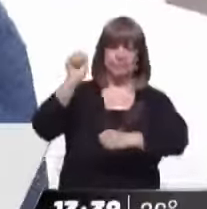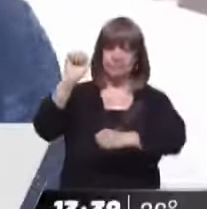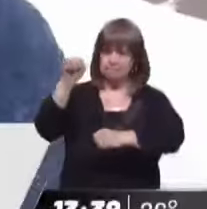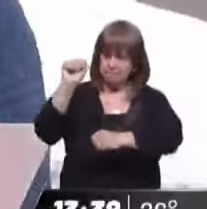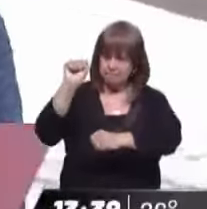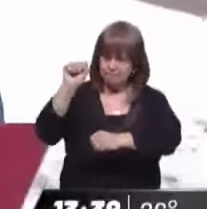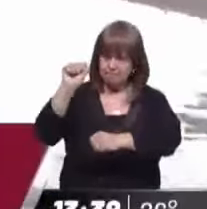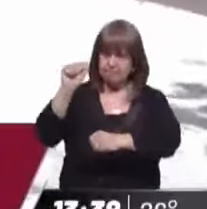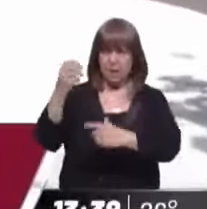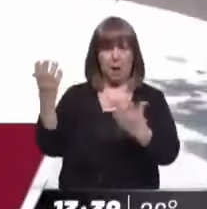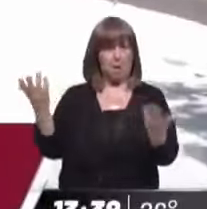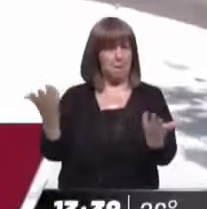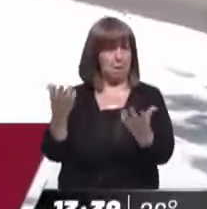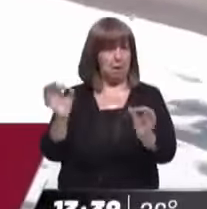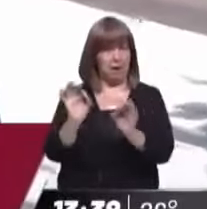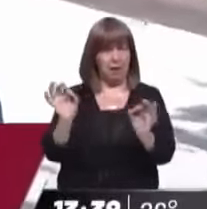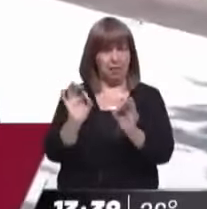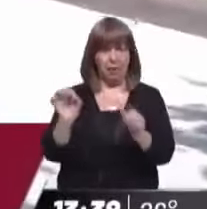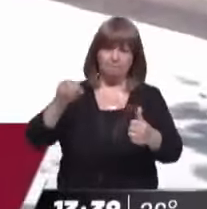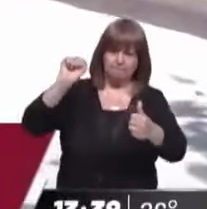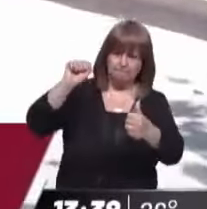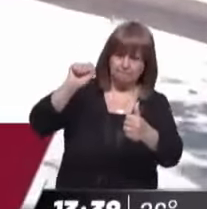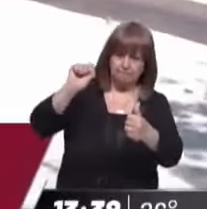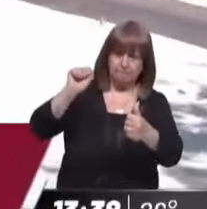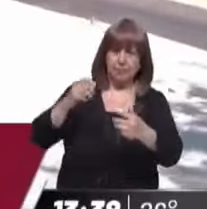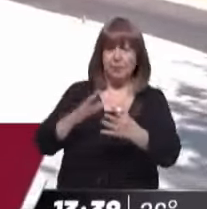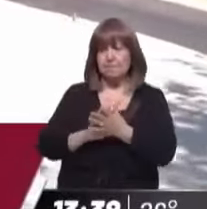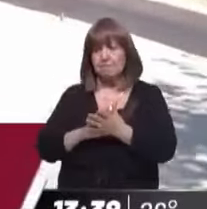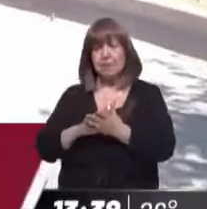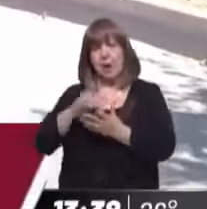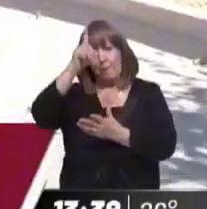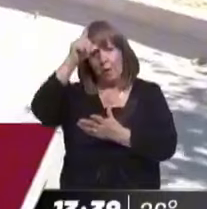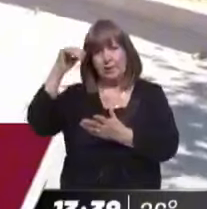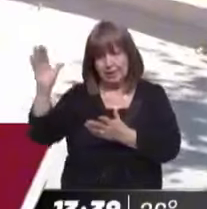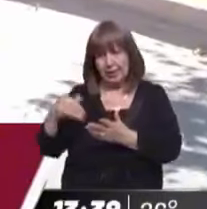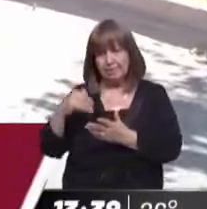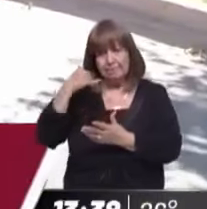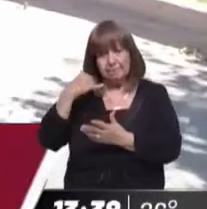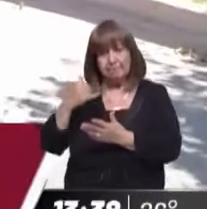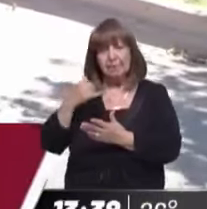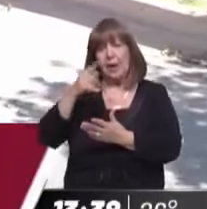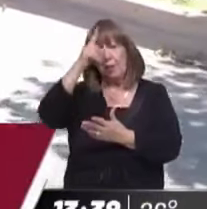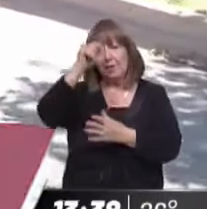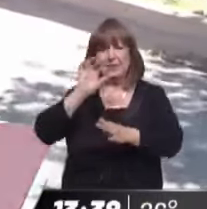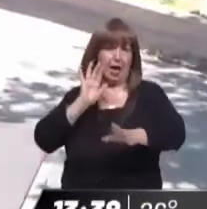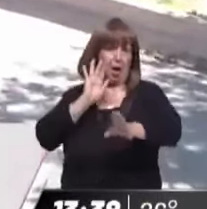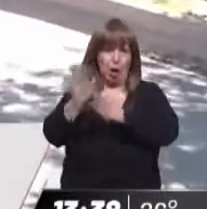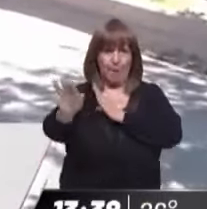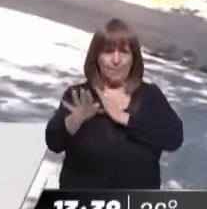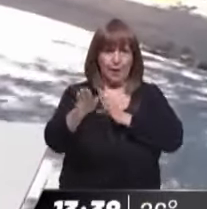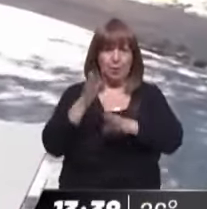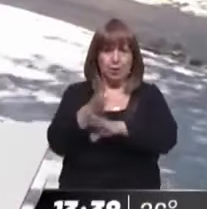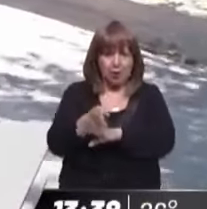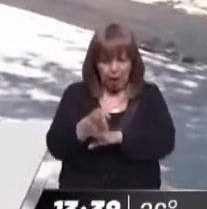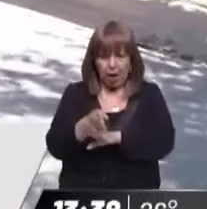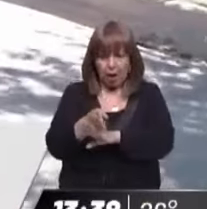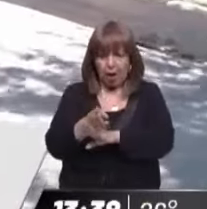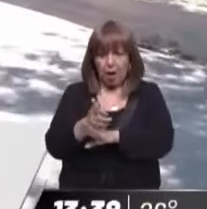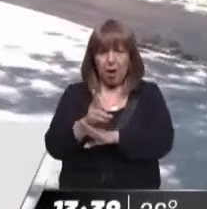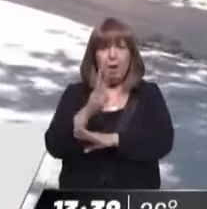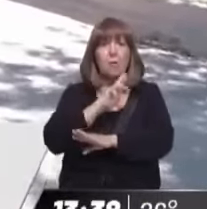golpeó la puerta y no salían. Entonces llamó a la policía y cuando vino la policía rompió la puerta y ahí se encontraron que estaba la